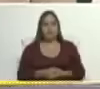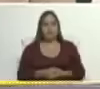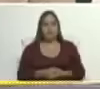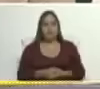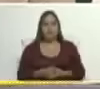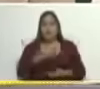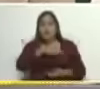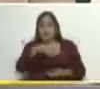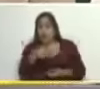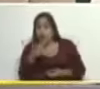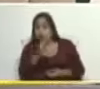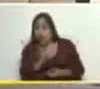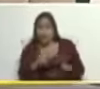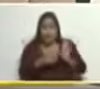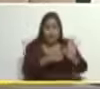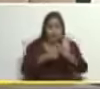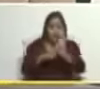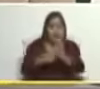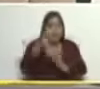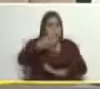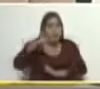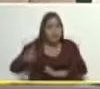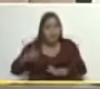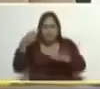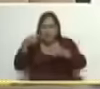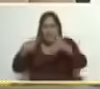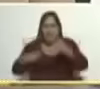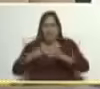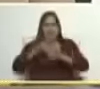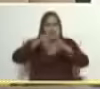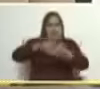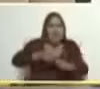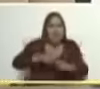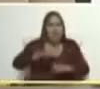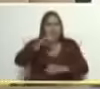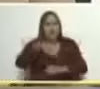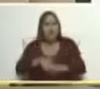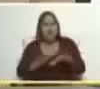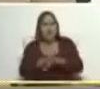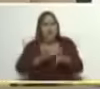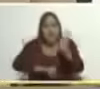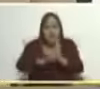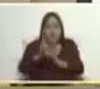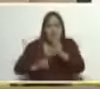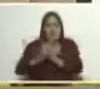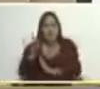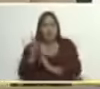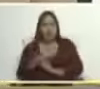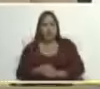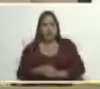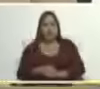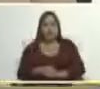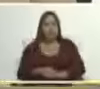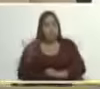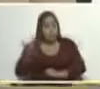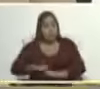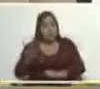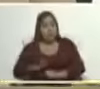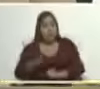Y nosotros le hemos presentado a nuestro pueblo una narrativa de desarrollo muy atractivo.